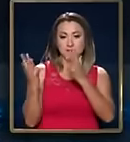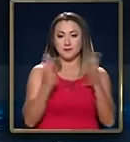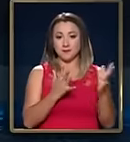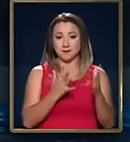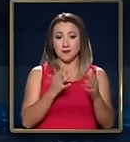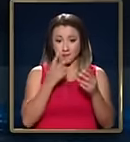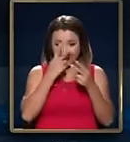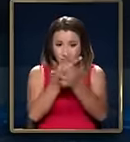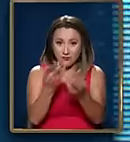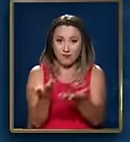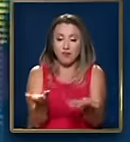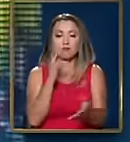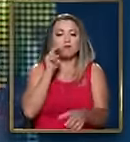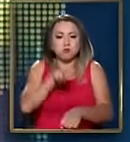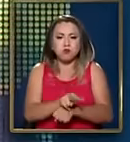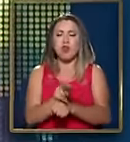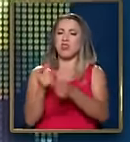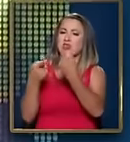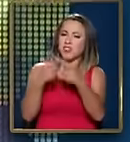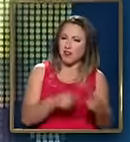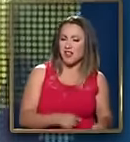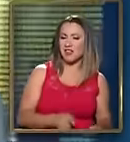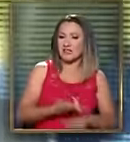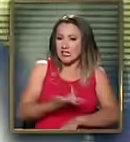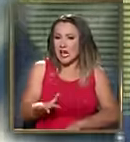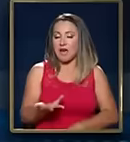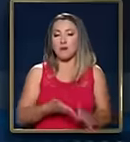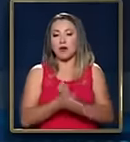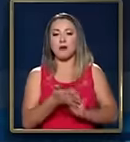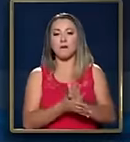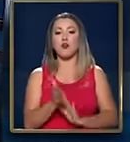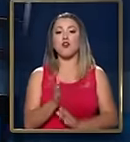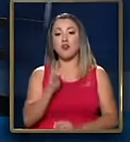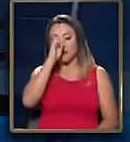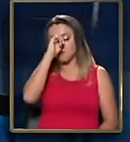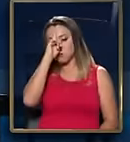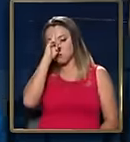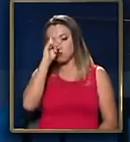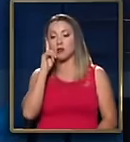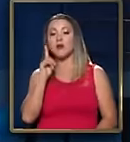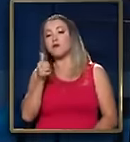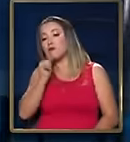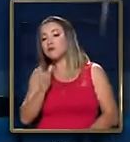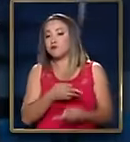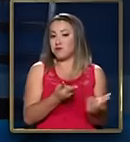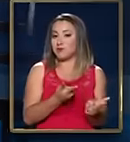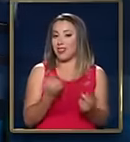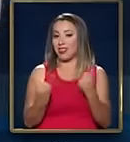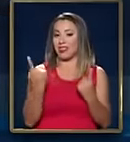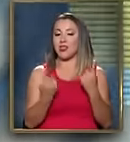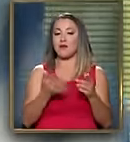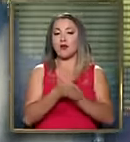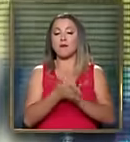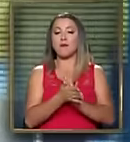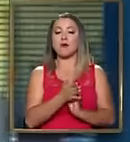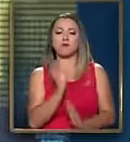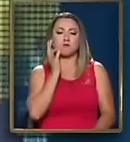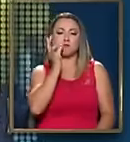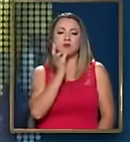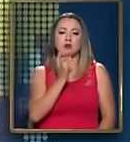Ustedes ven y han sido testigos de las diferencias que se generan entre las clínicas y los hospitales. Porque en una clínica